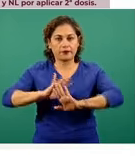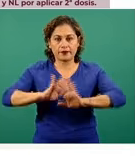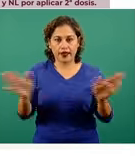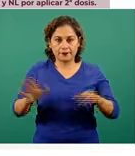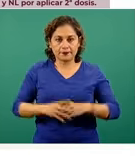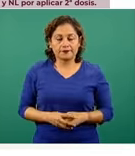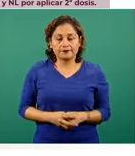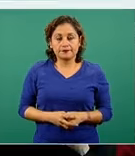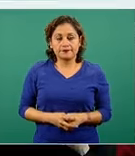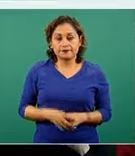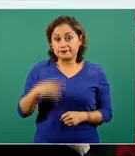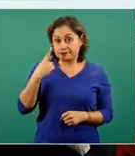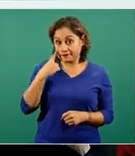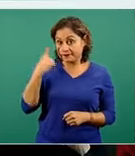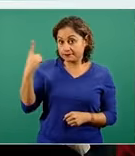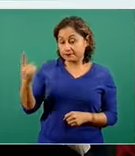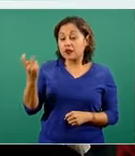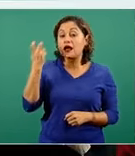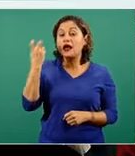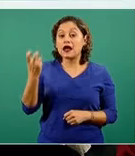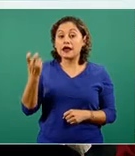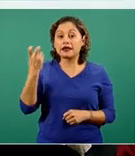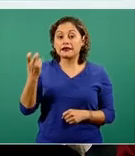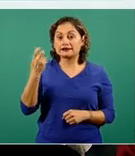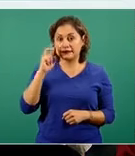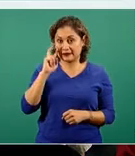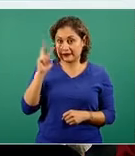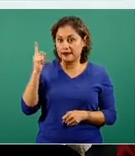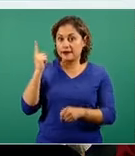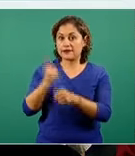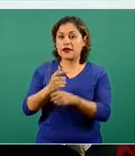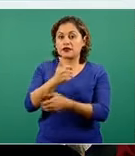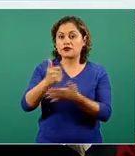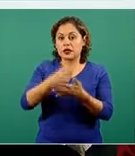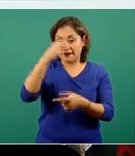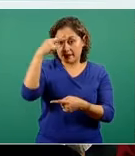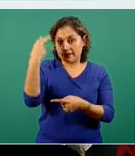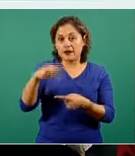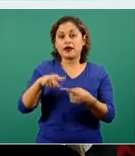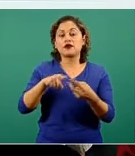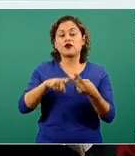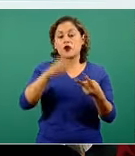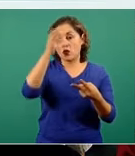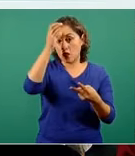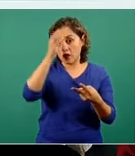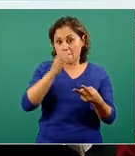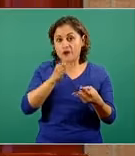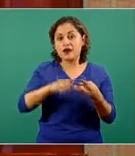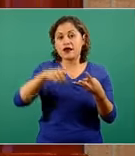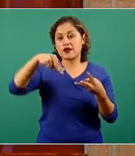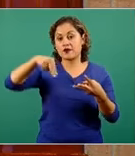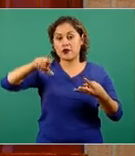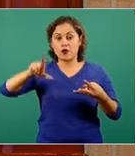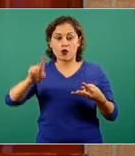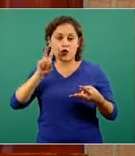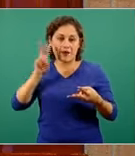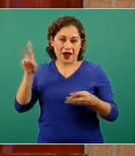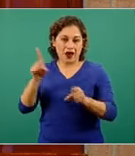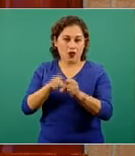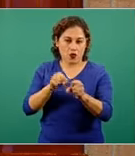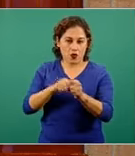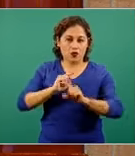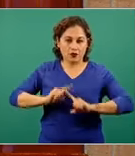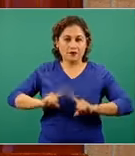Aquí llevamos solamente la atención, ustedes notarán Ciudad de México, Coahuila y Nuevo León tienen un color diferente